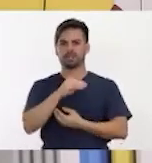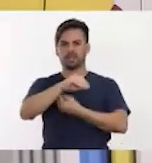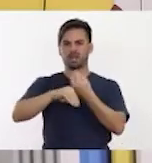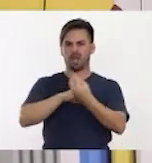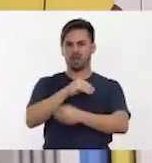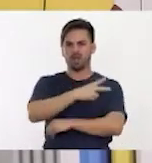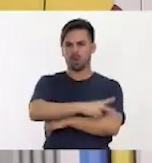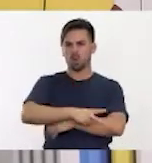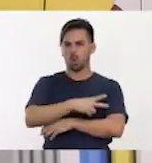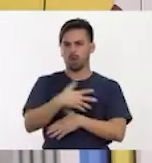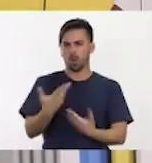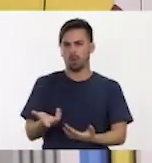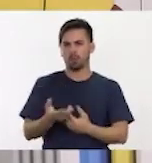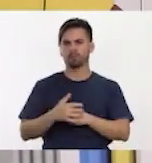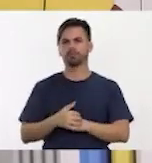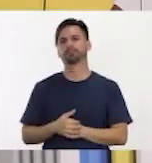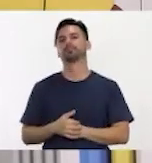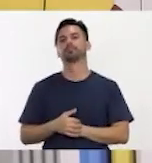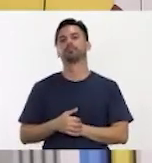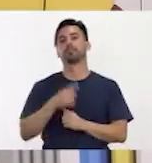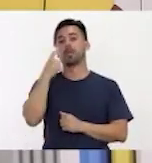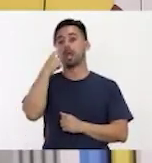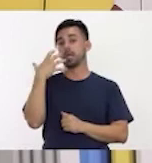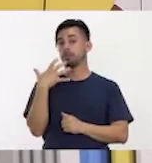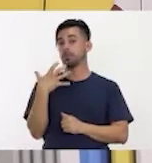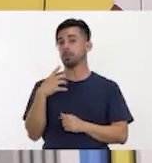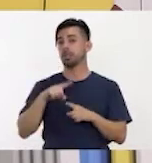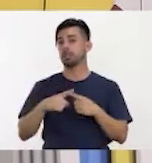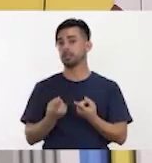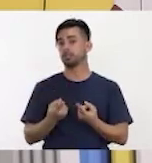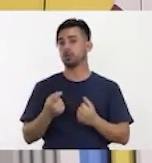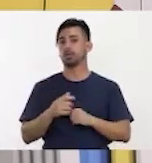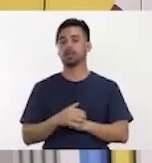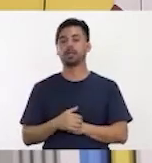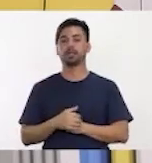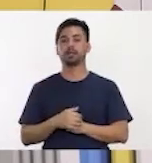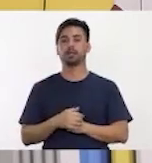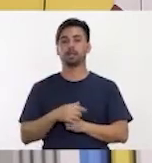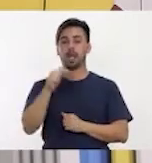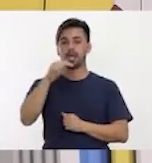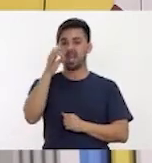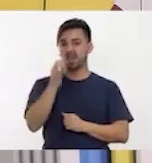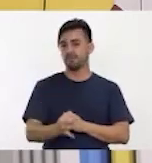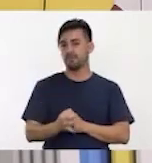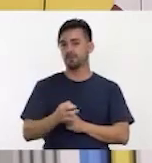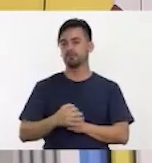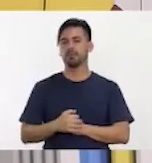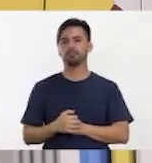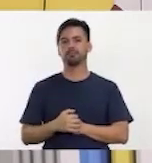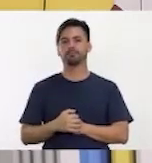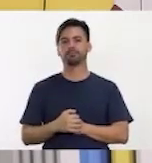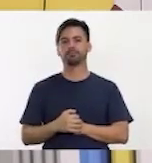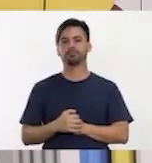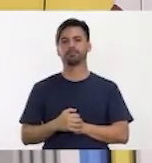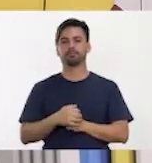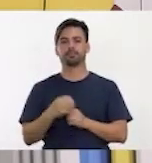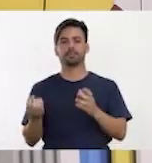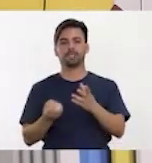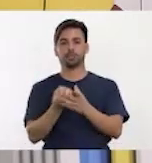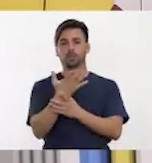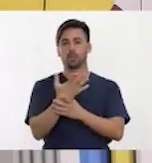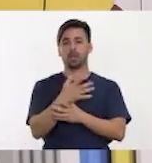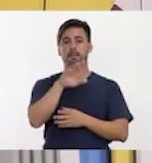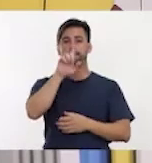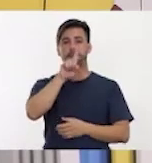¿en qué se convierte Cuba? Es importante porque se habla y se